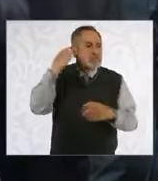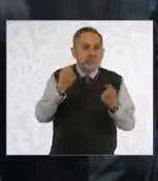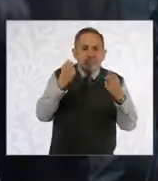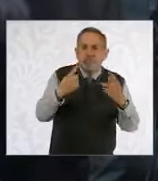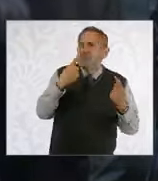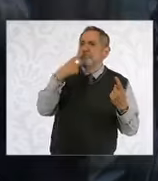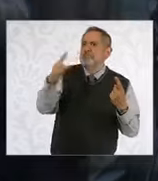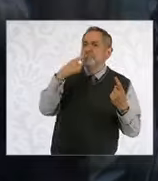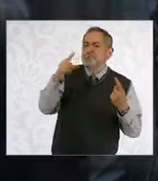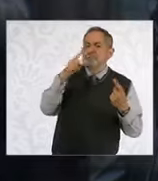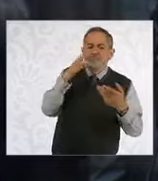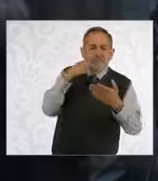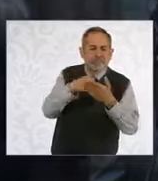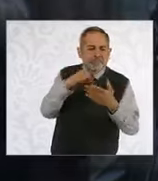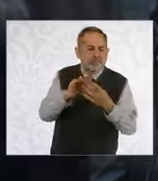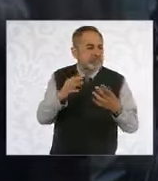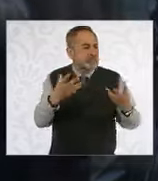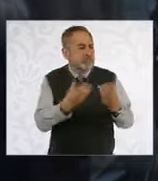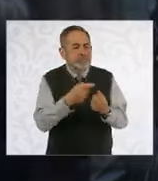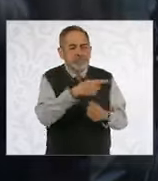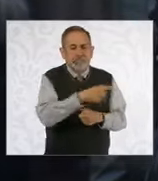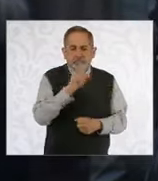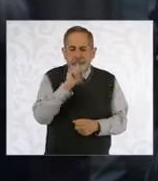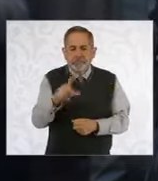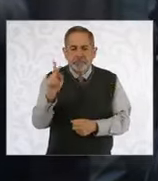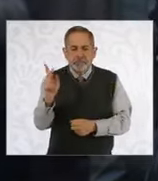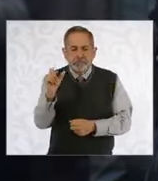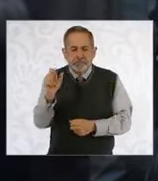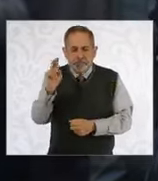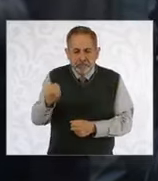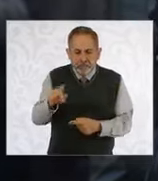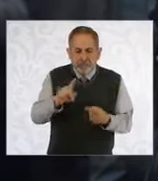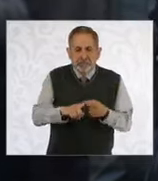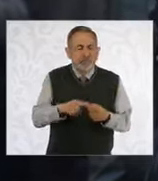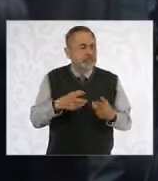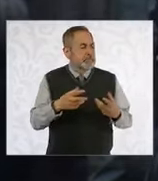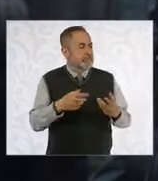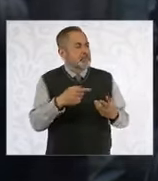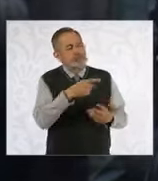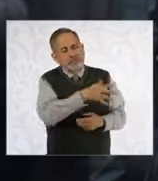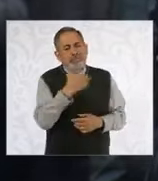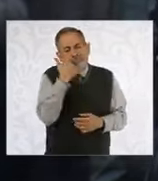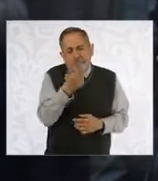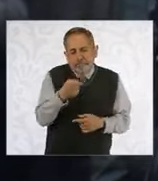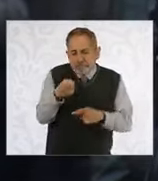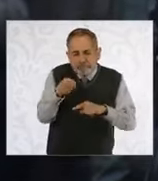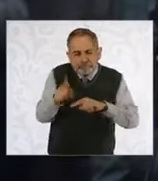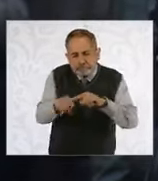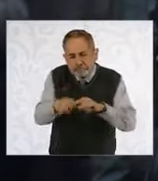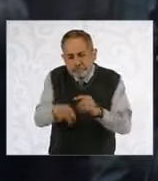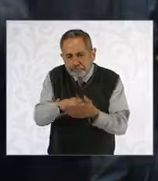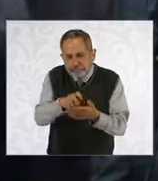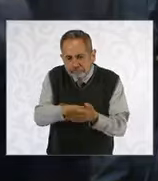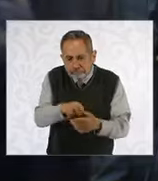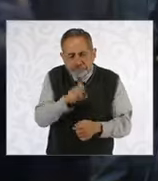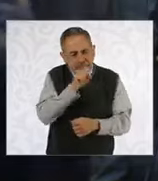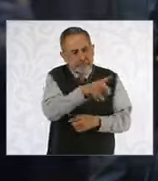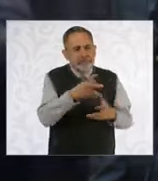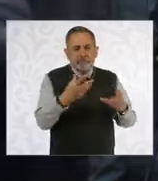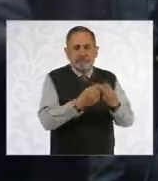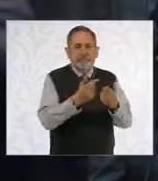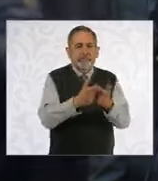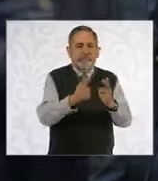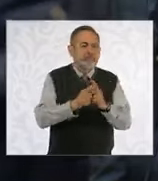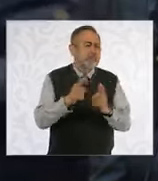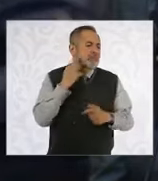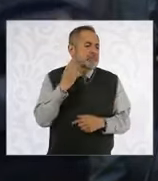que presentó el Partido Acción Nacional, el Partido Revolucionario Institucional y el Movimiento Ciudadano.